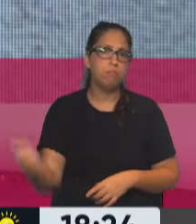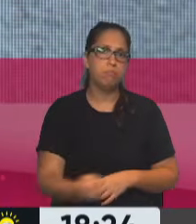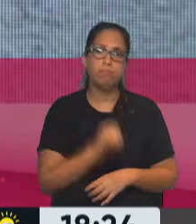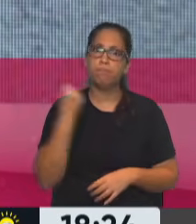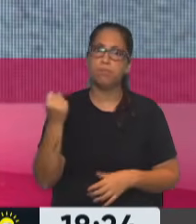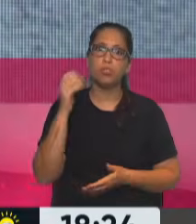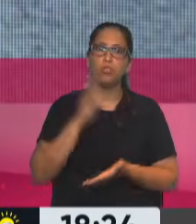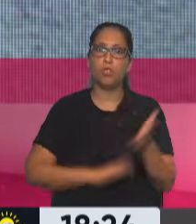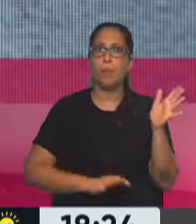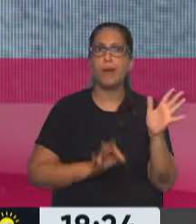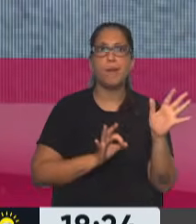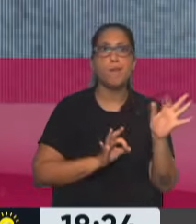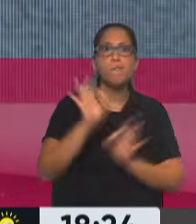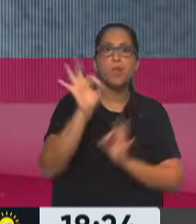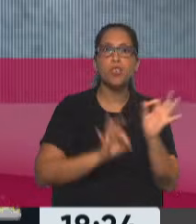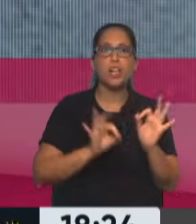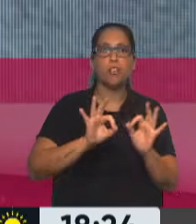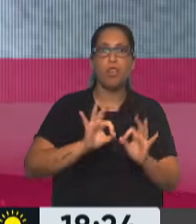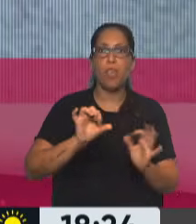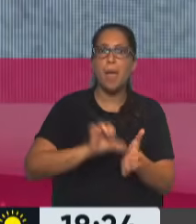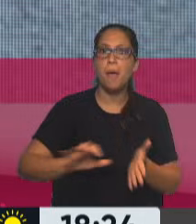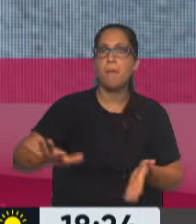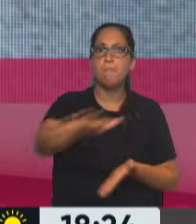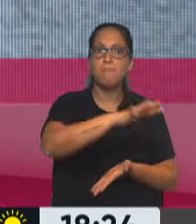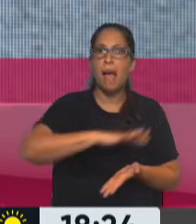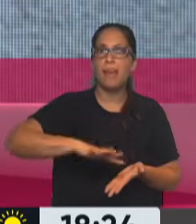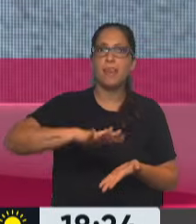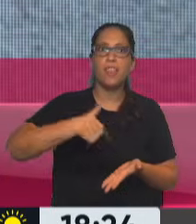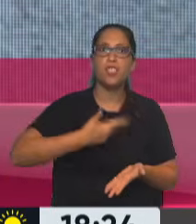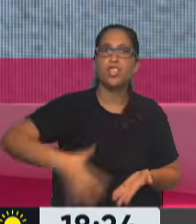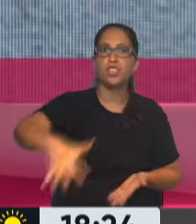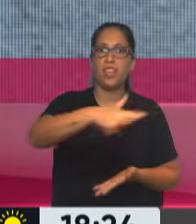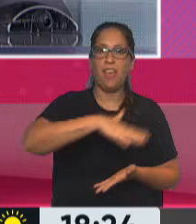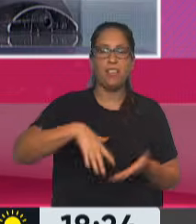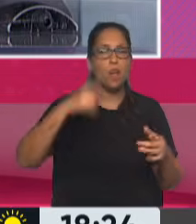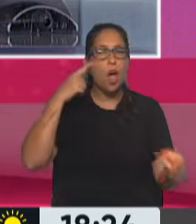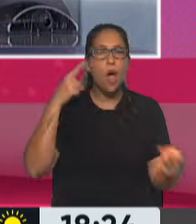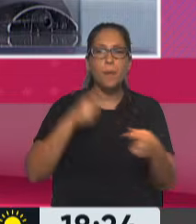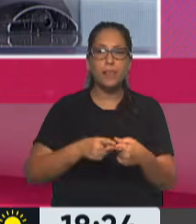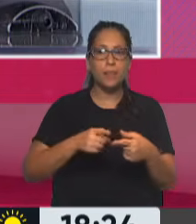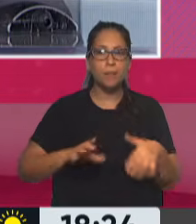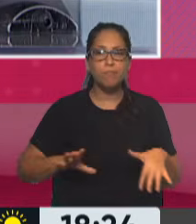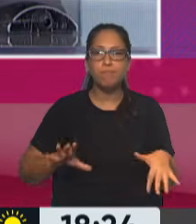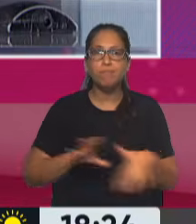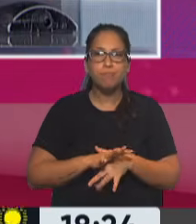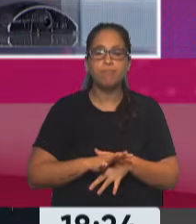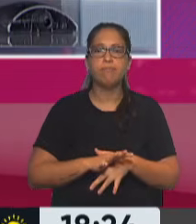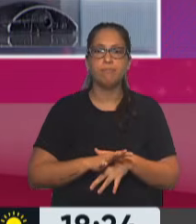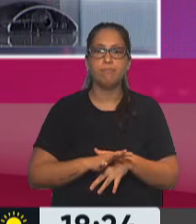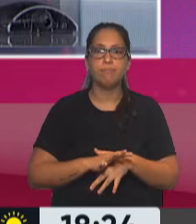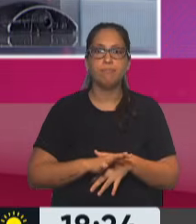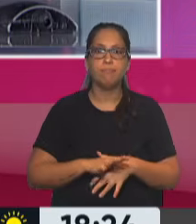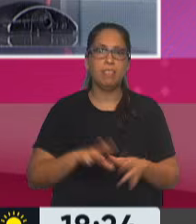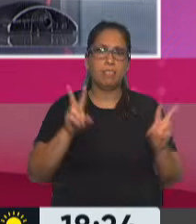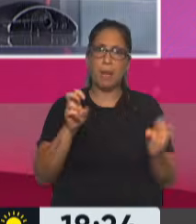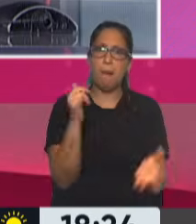un proyecto de país y un modelo de sociedad basado en poder direccionar esta idea, que no es un